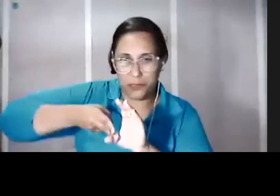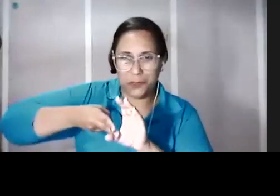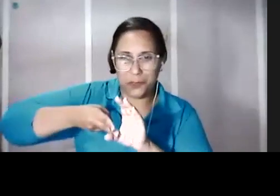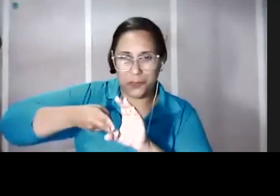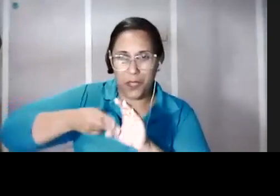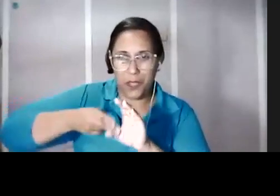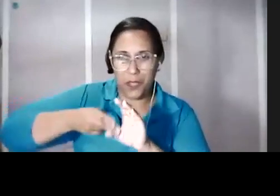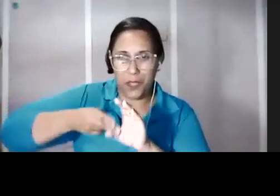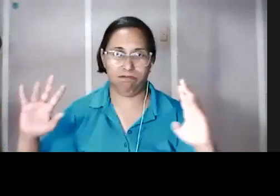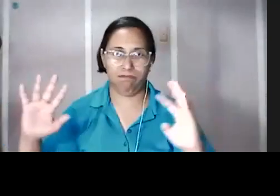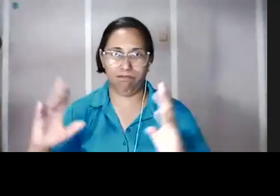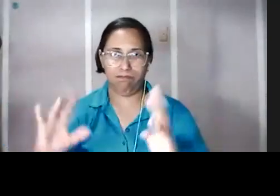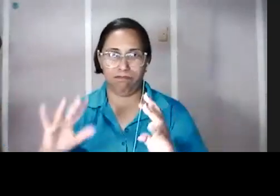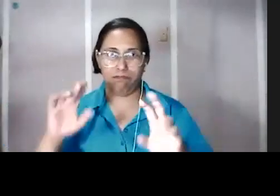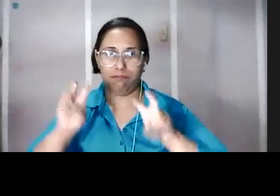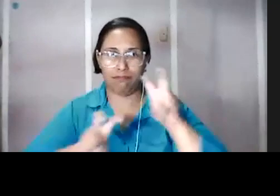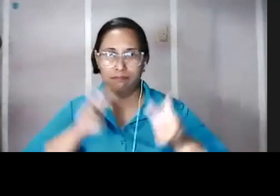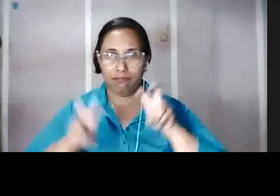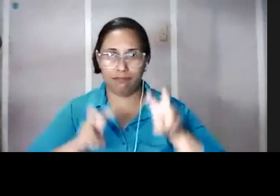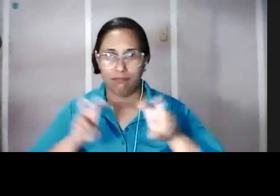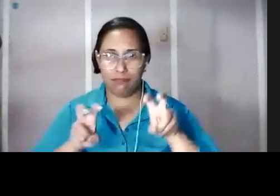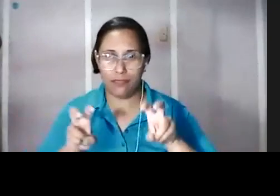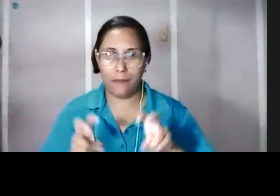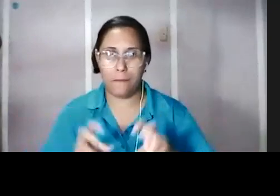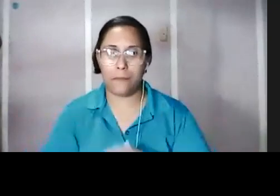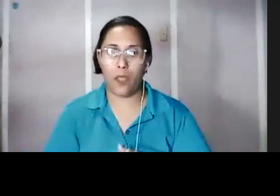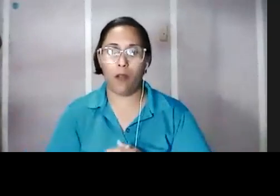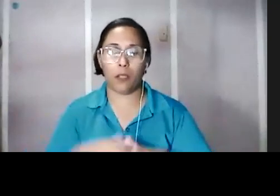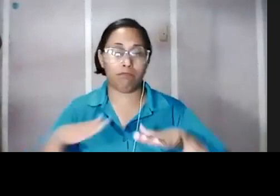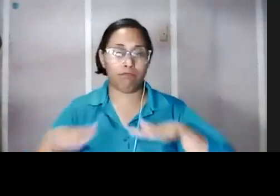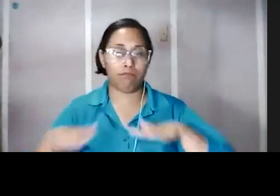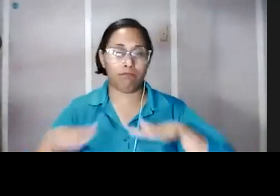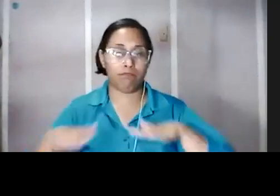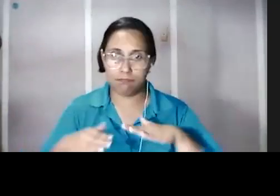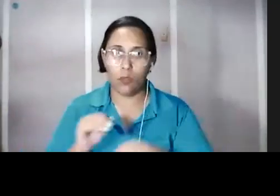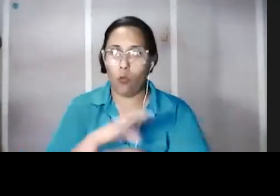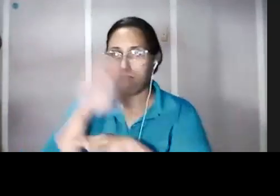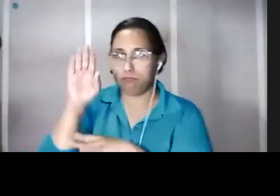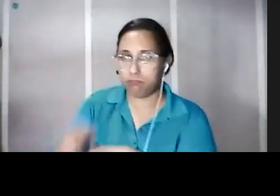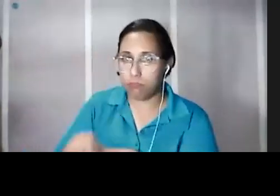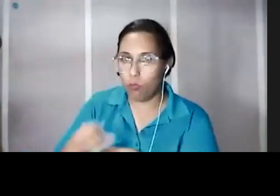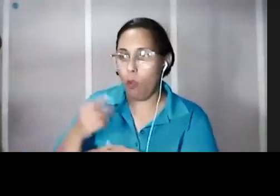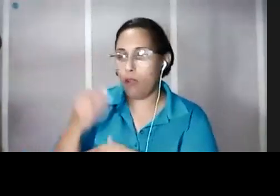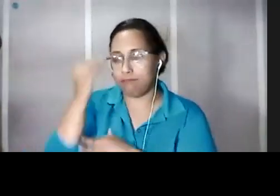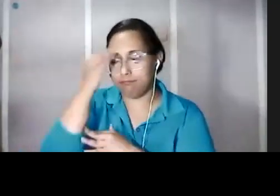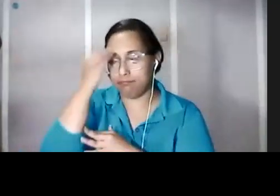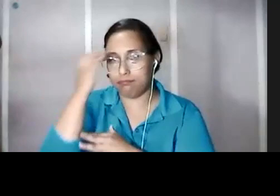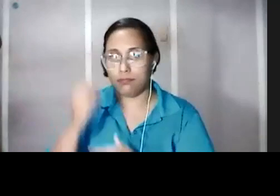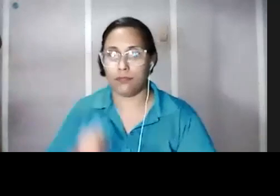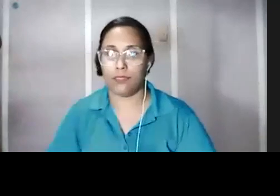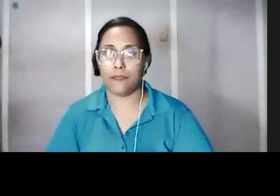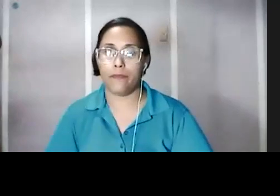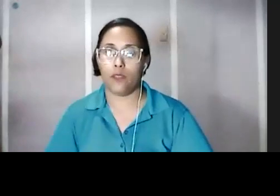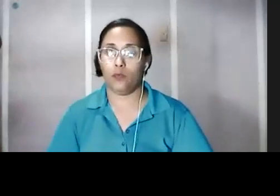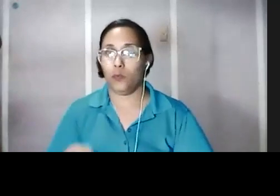carnavalesca, aunque su comportamiento nunca era predecible. Y aquí o sea, no estoy